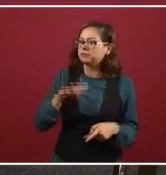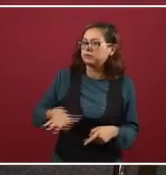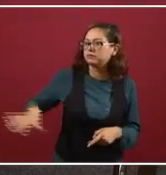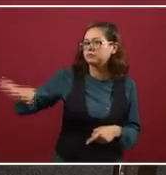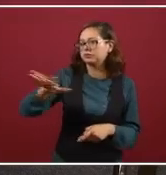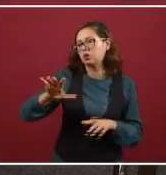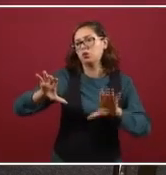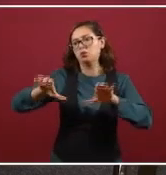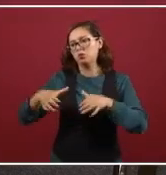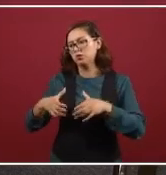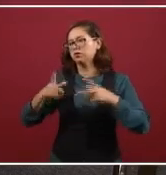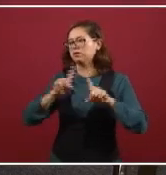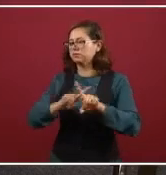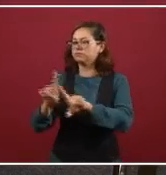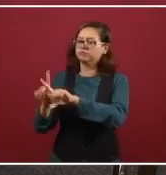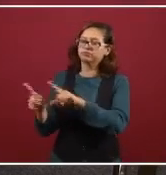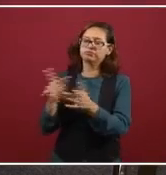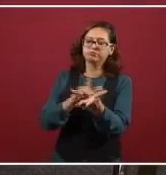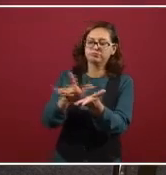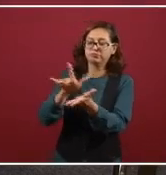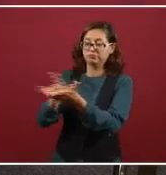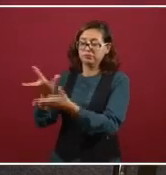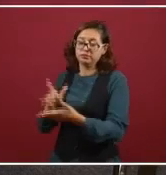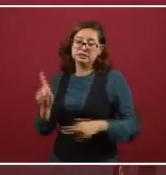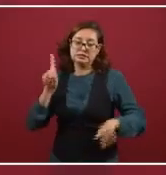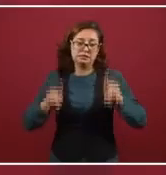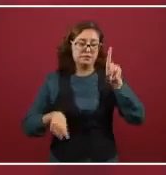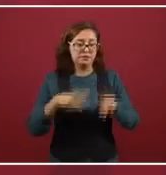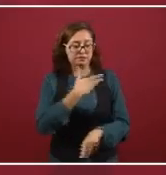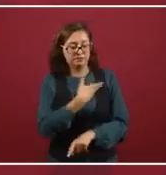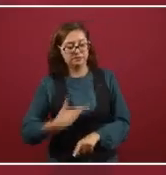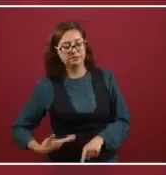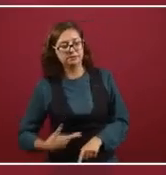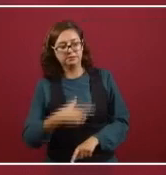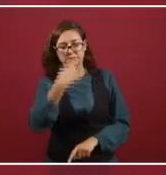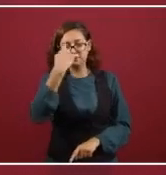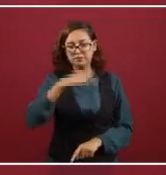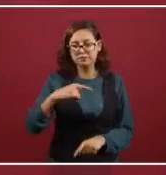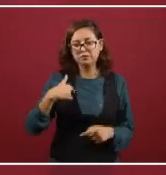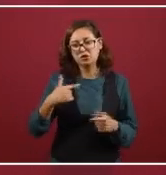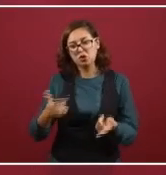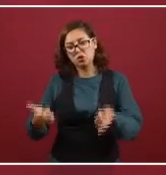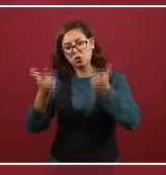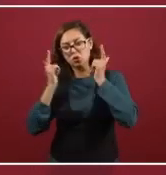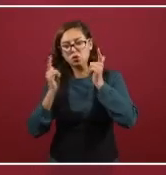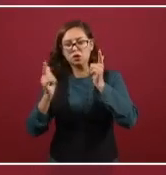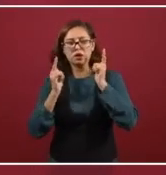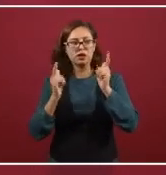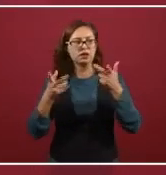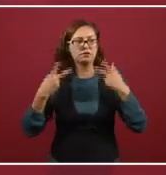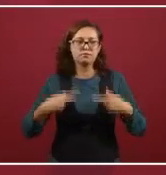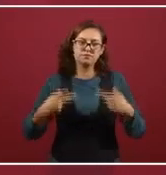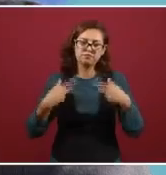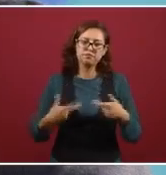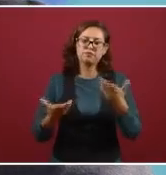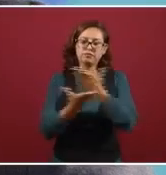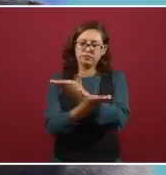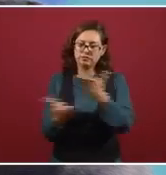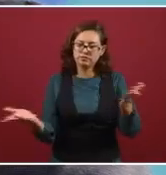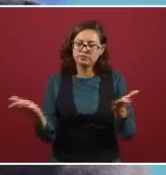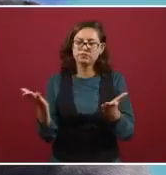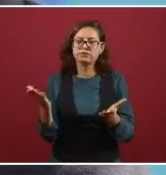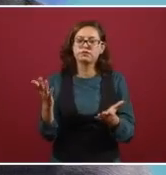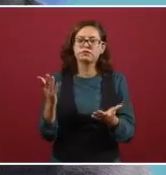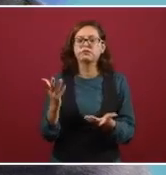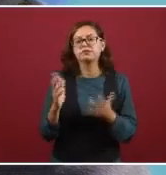bajo las directrices del señor presidente de la República. Y pues esperamos a todas las personas, por favor, que compren